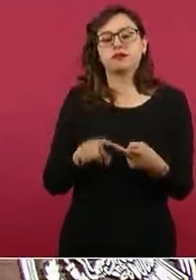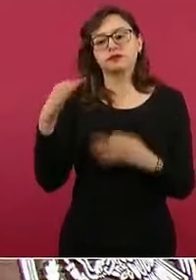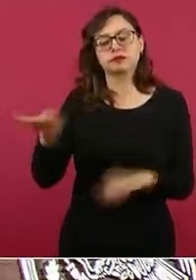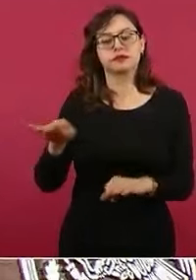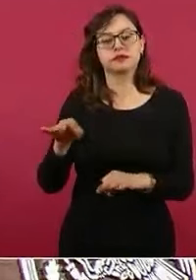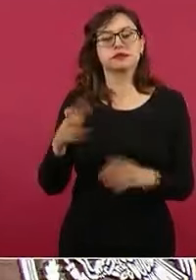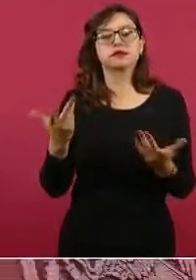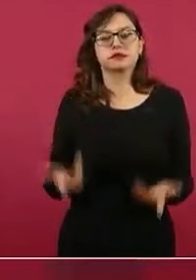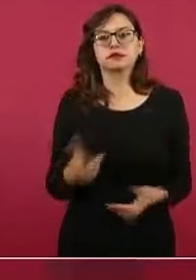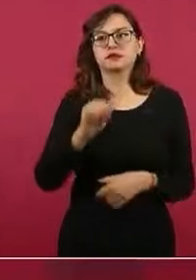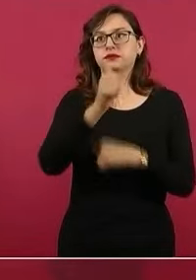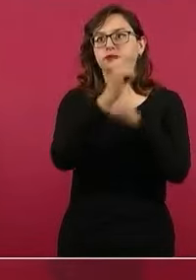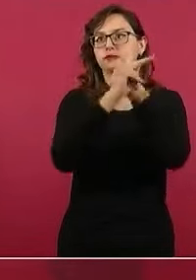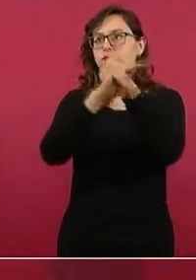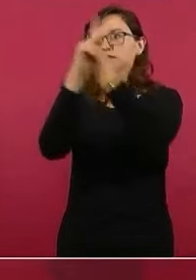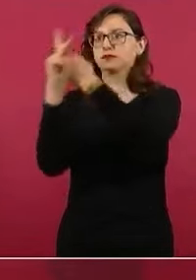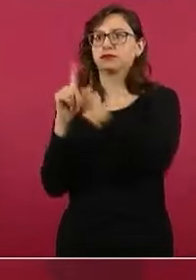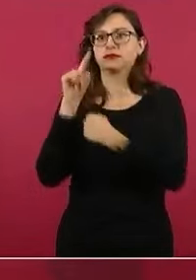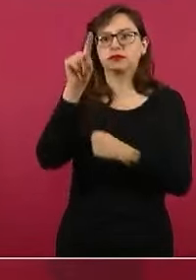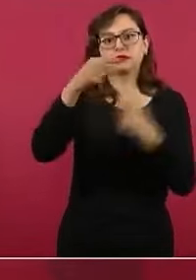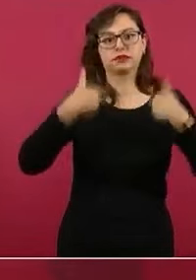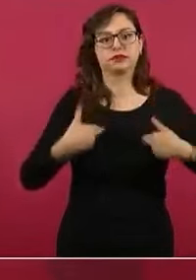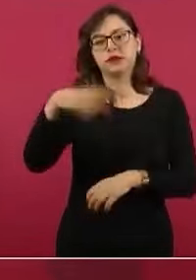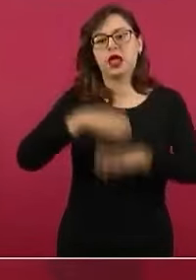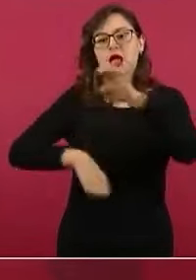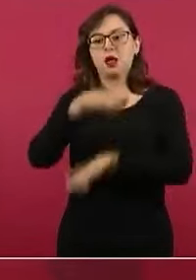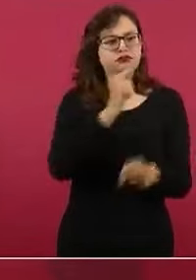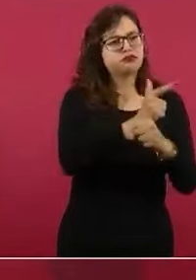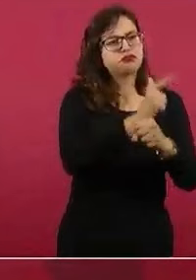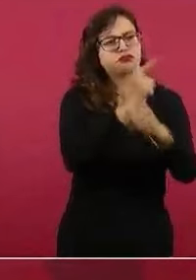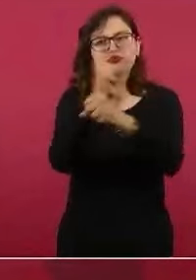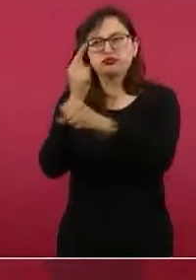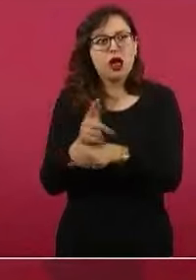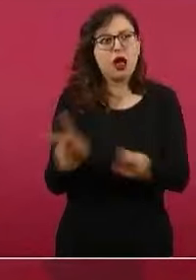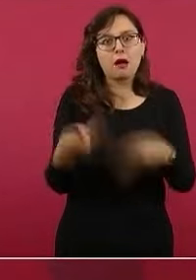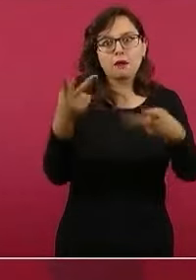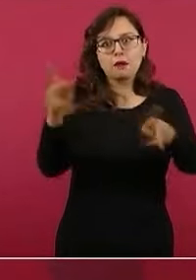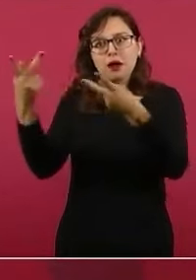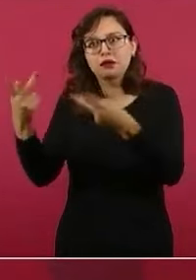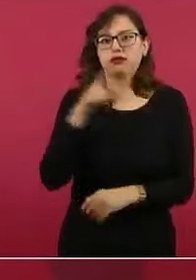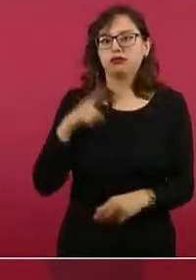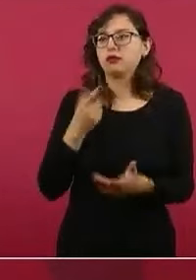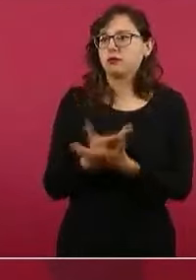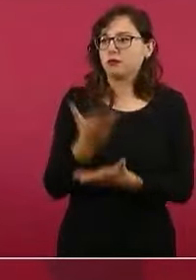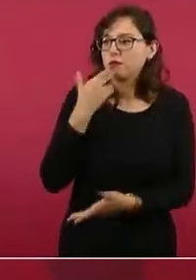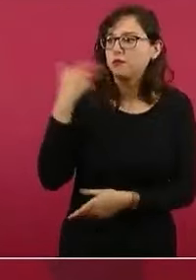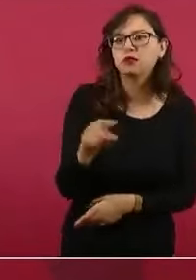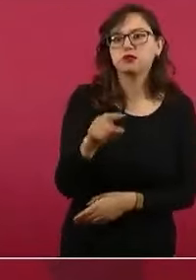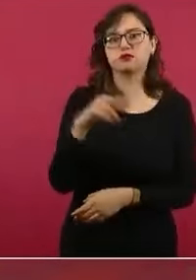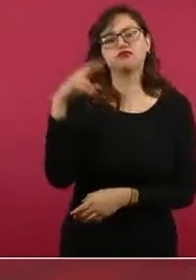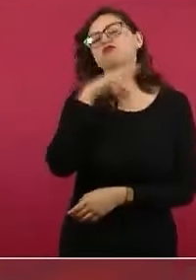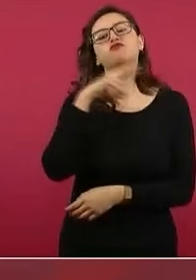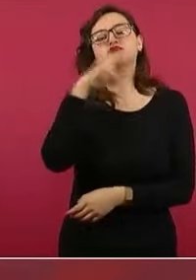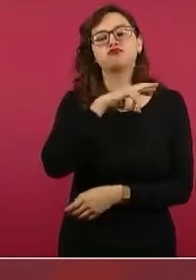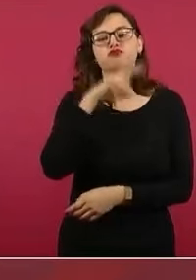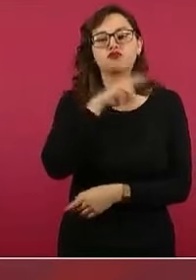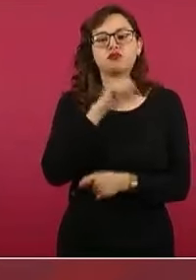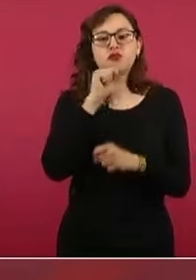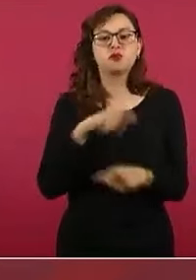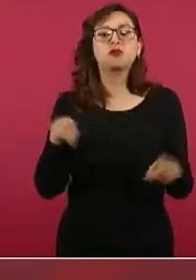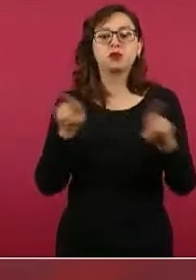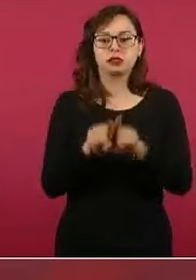actúen en los países donde se subastan piezas que son patrimonio del pueblo de México y que además se advierta